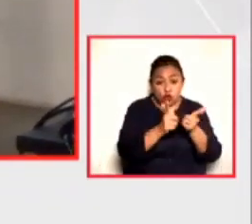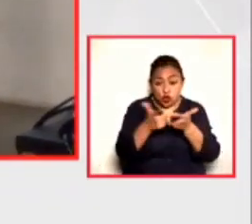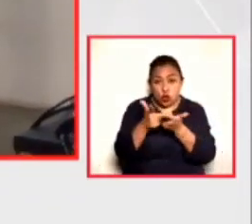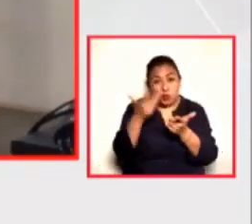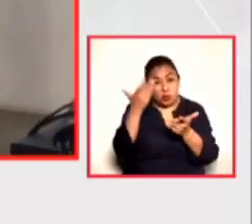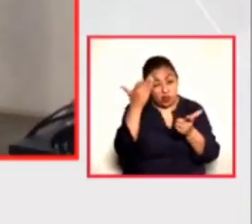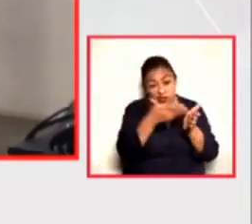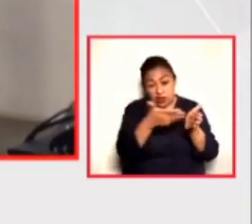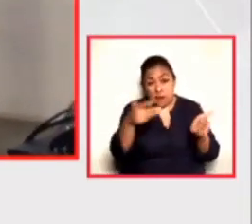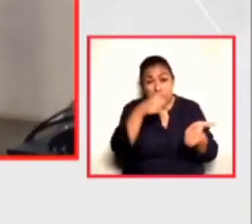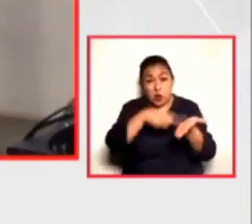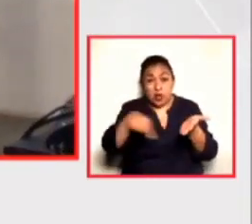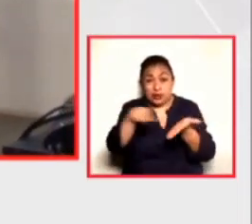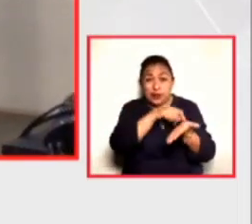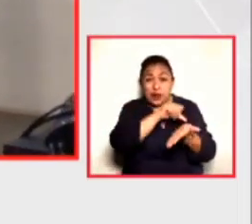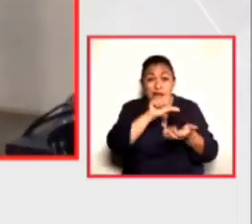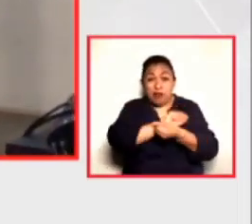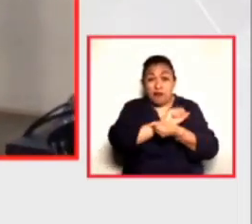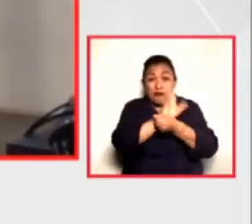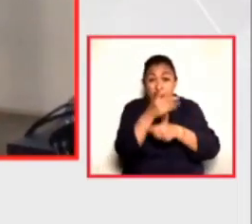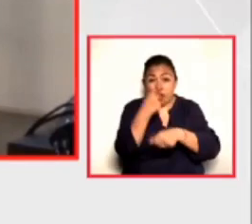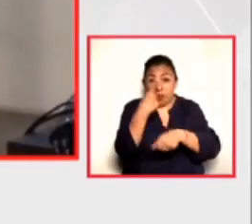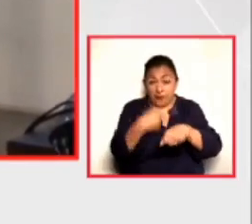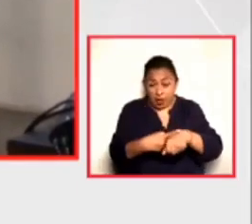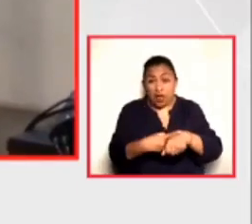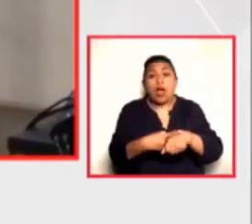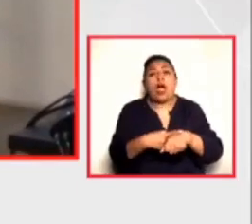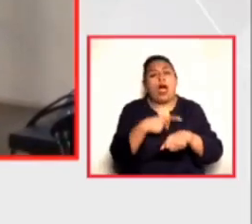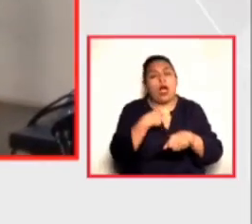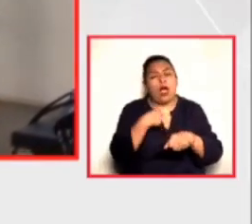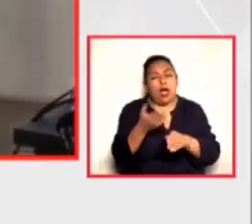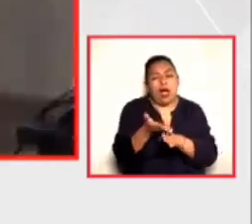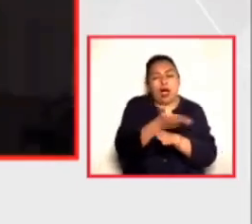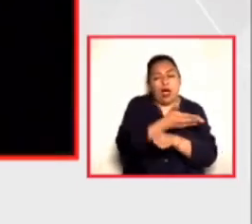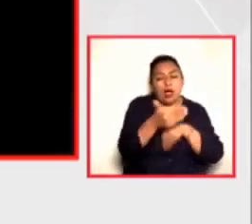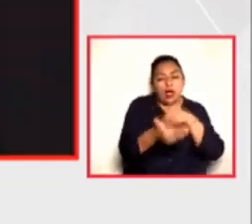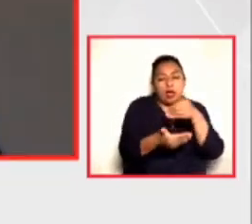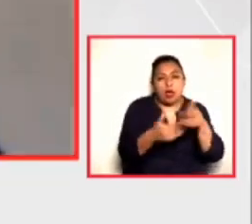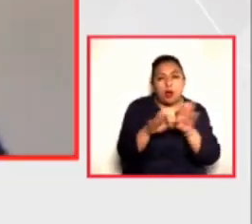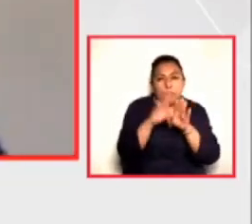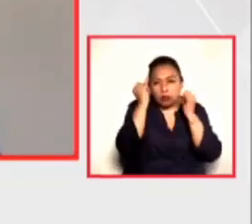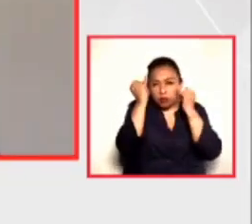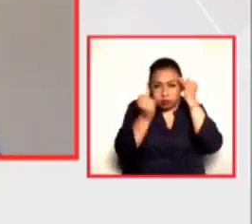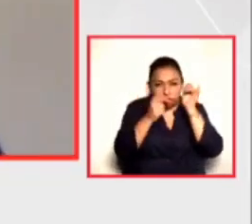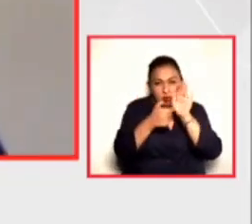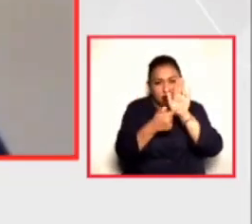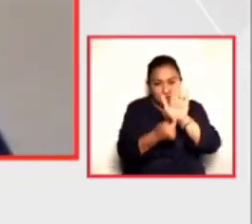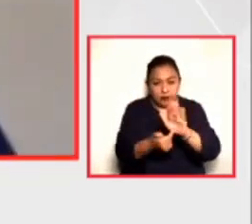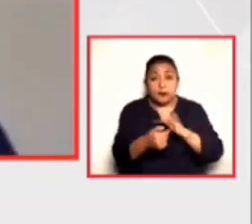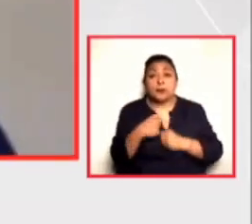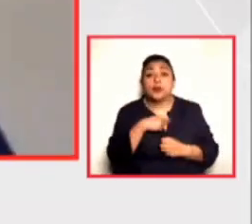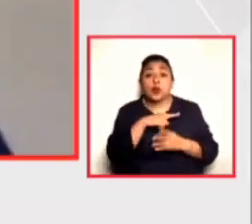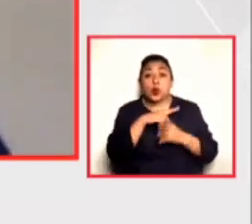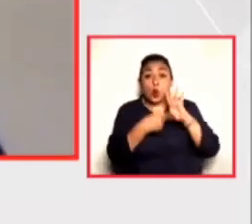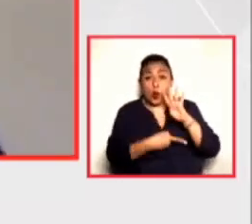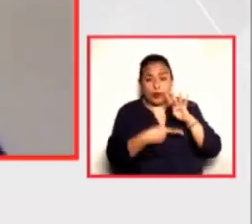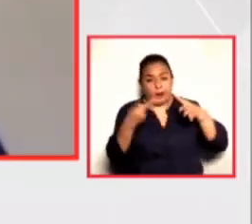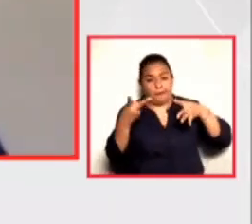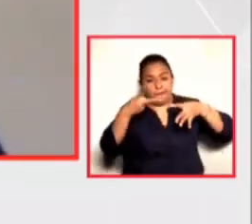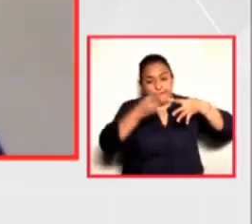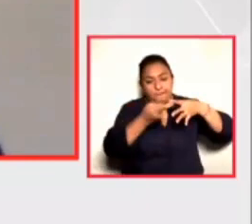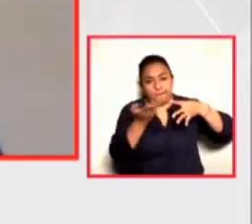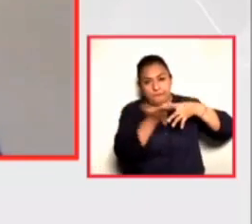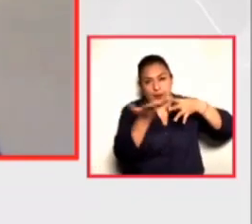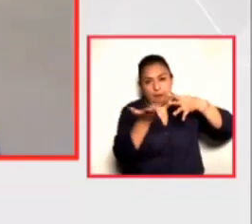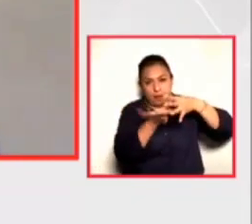cancelada por la pandemia, presentan un previo de sus procesos creativos. Son 4 capítulos. El primero es Cocinando